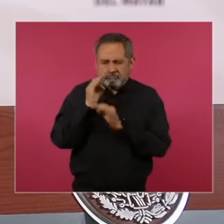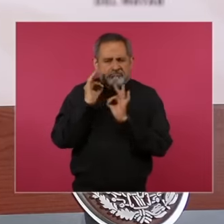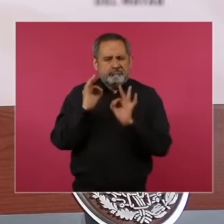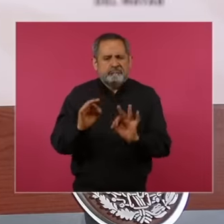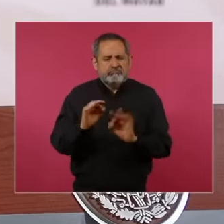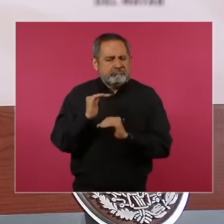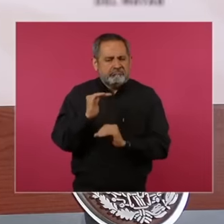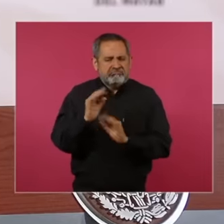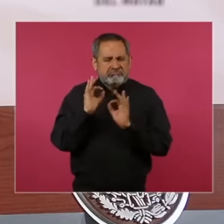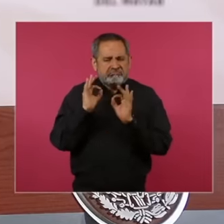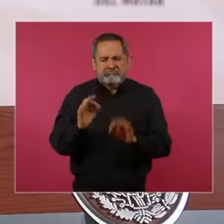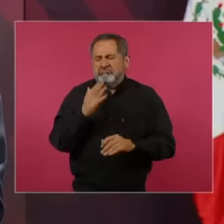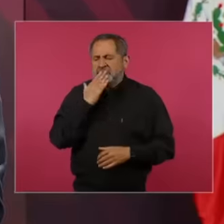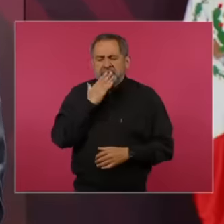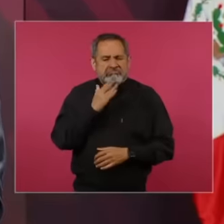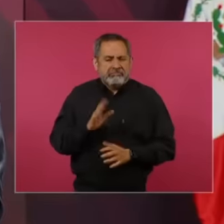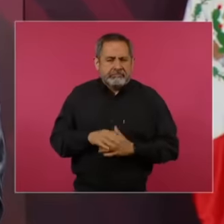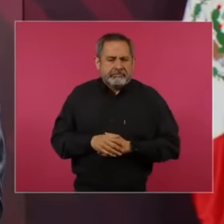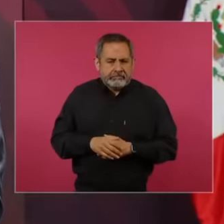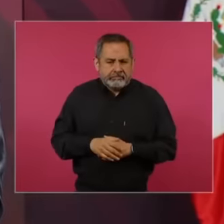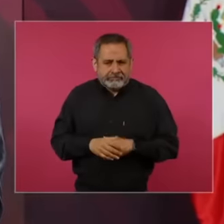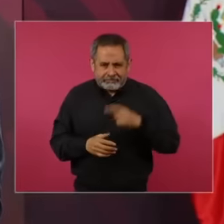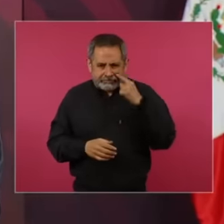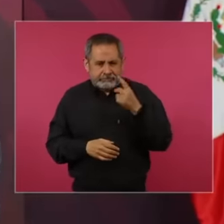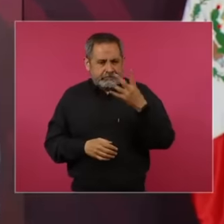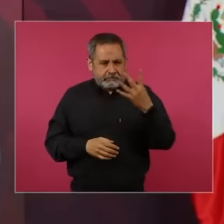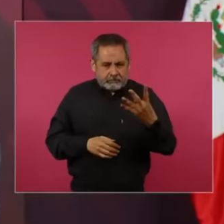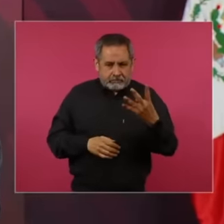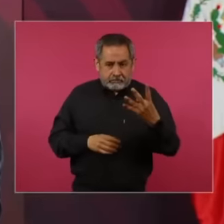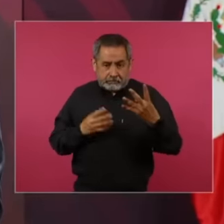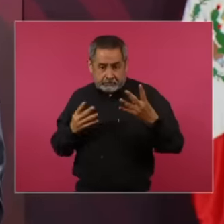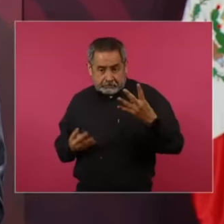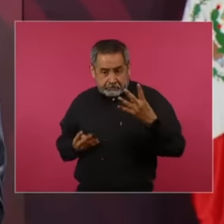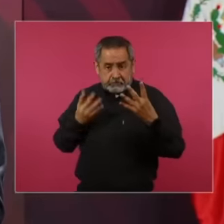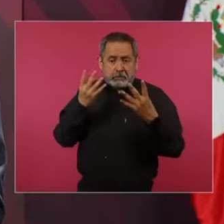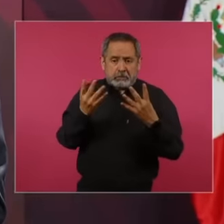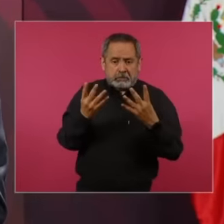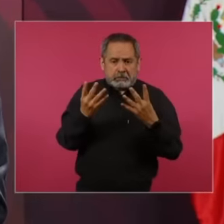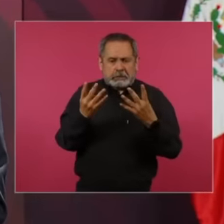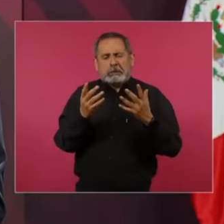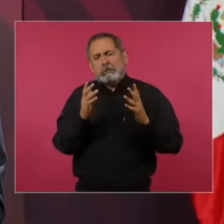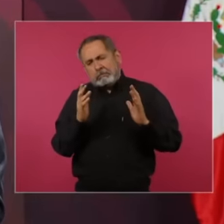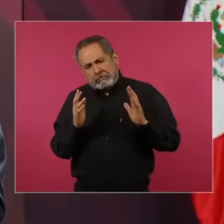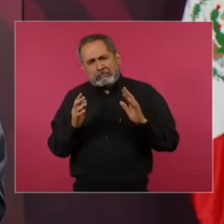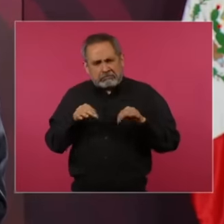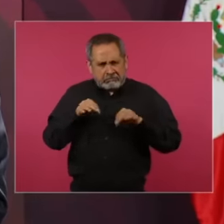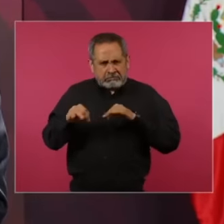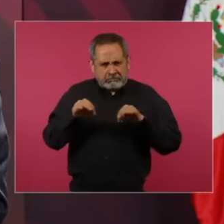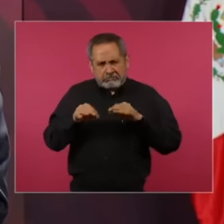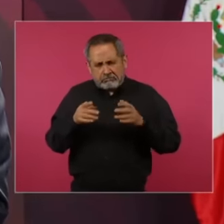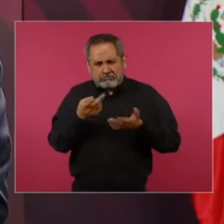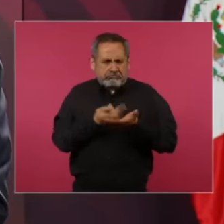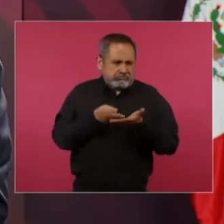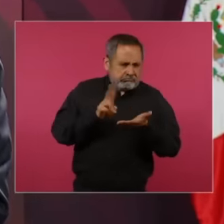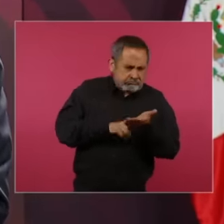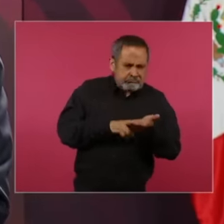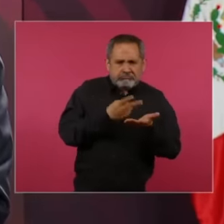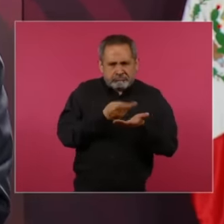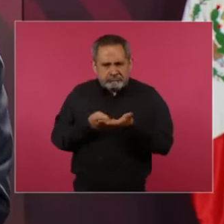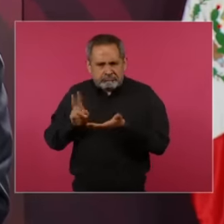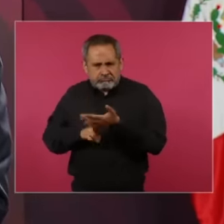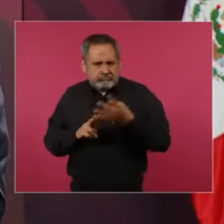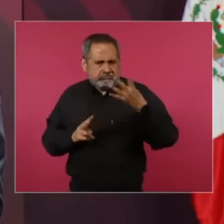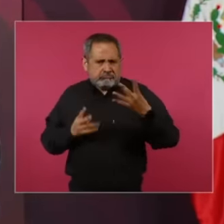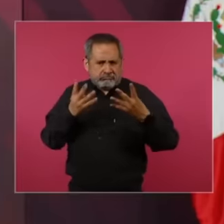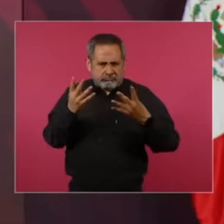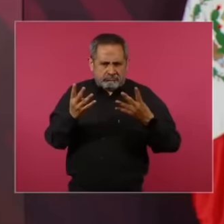Porque cuando es 4 y una reelección, ¿sí?, trabajan 2.